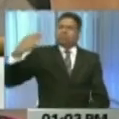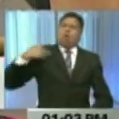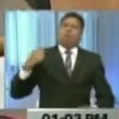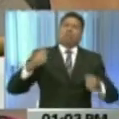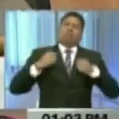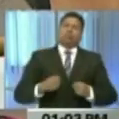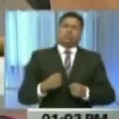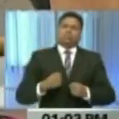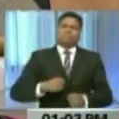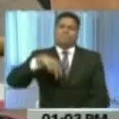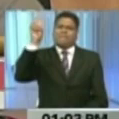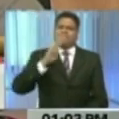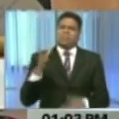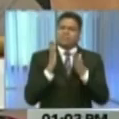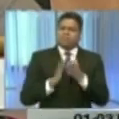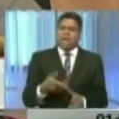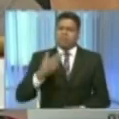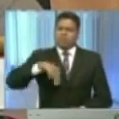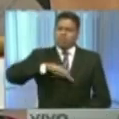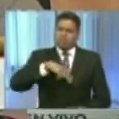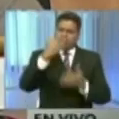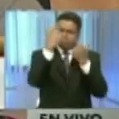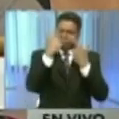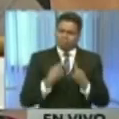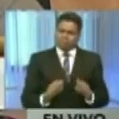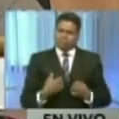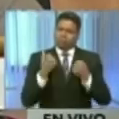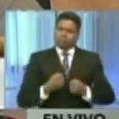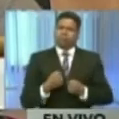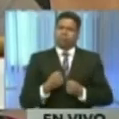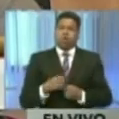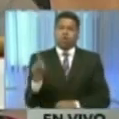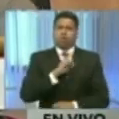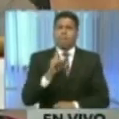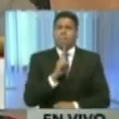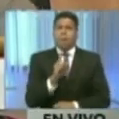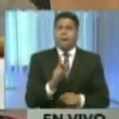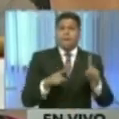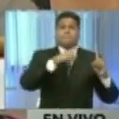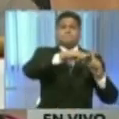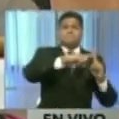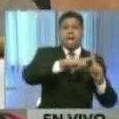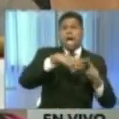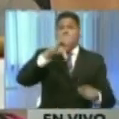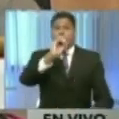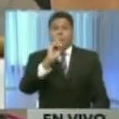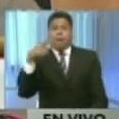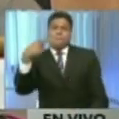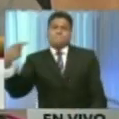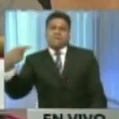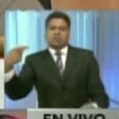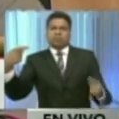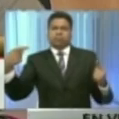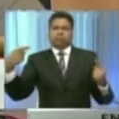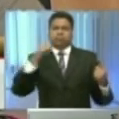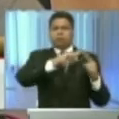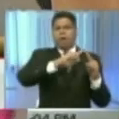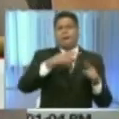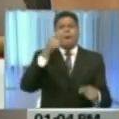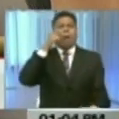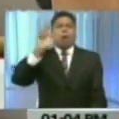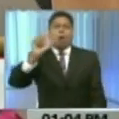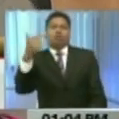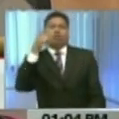ser venezolanos, de nuestra identidad. No somos más ni menos que otro pueblo, pero sí tenemos mucho que ver en nuestra